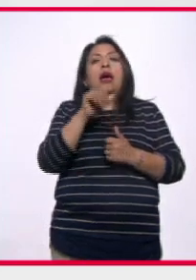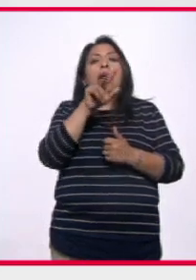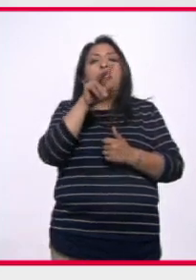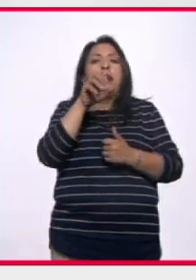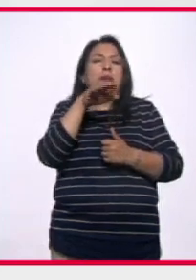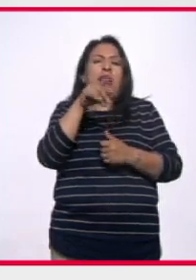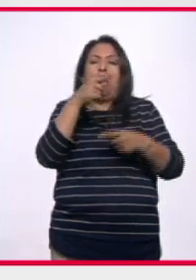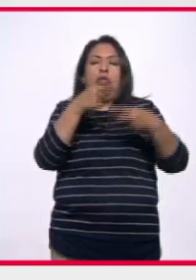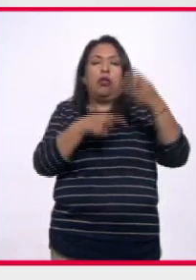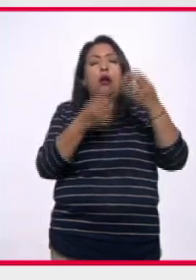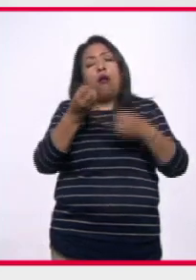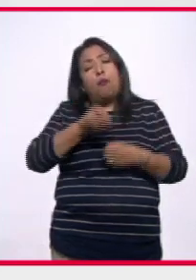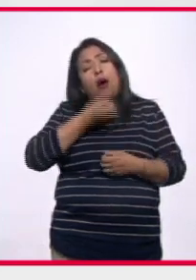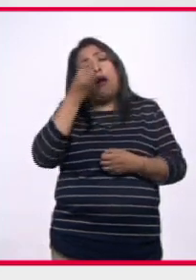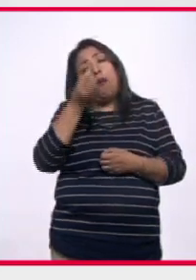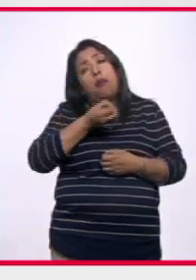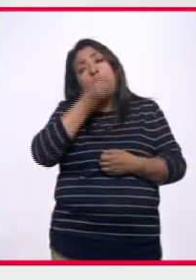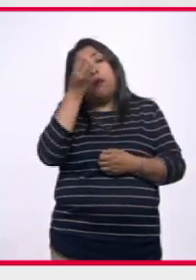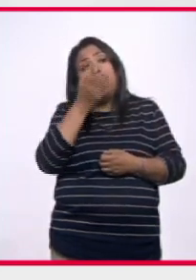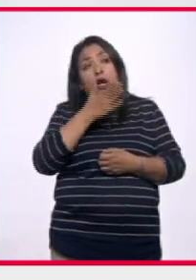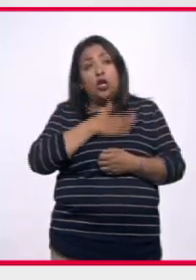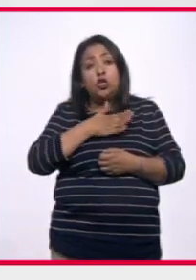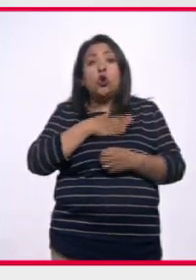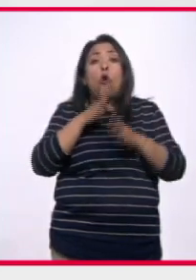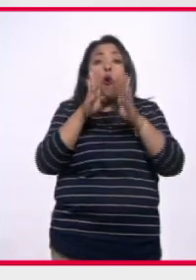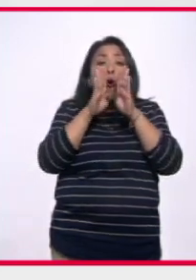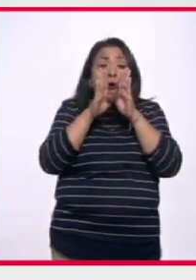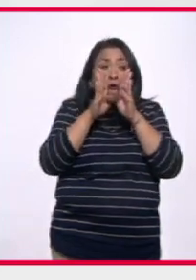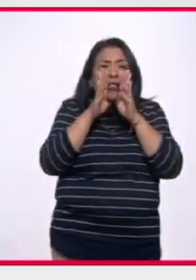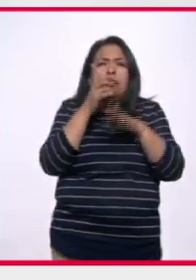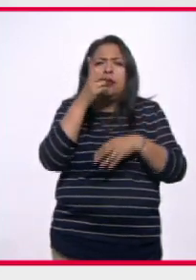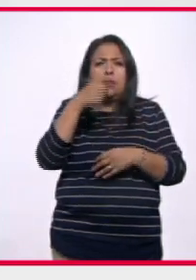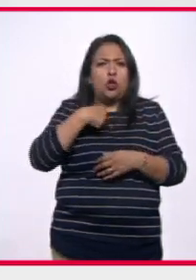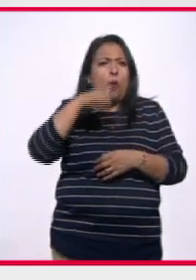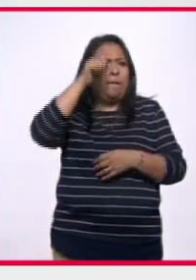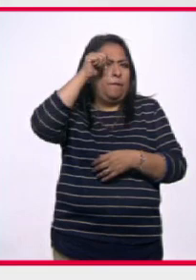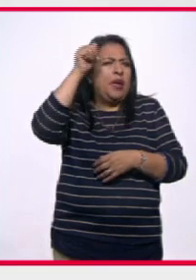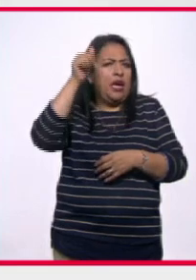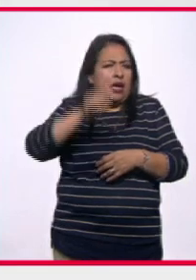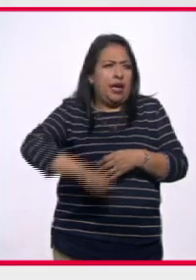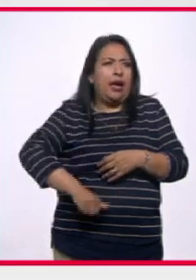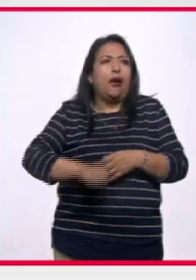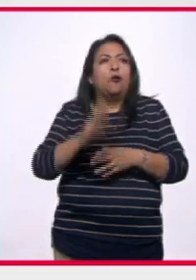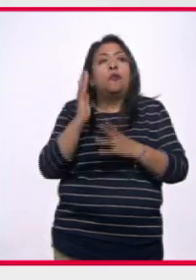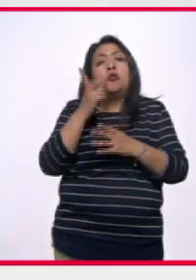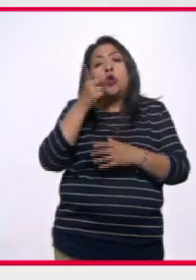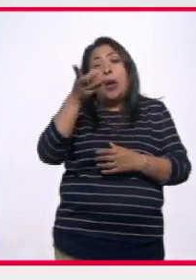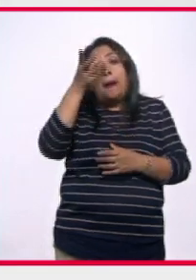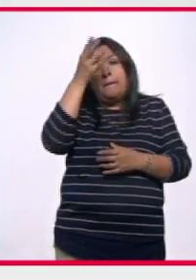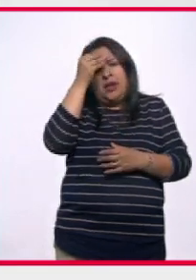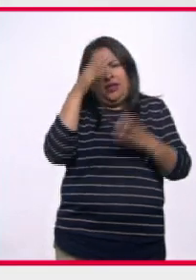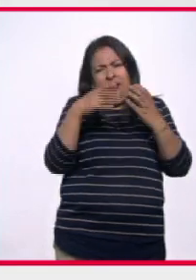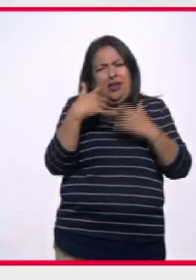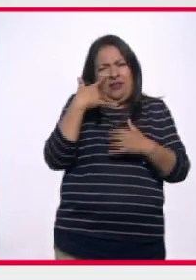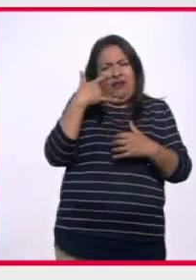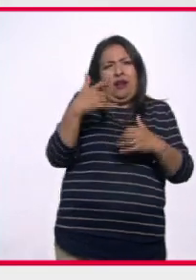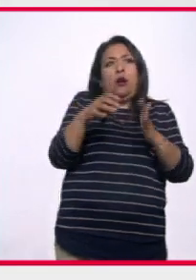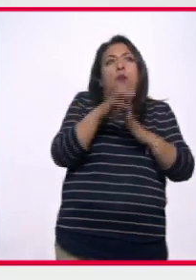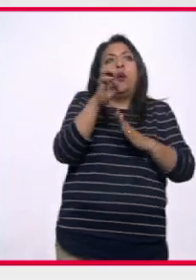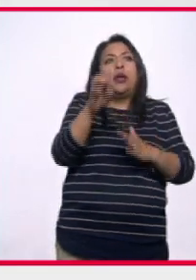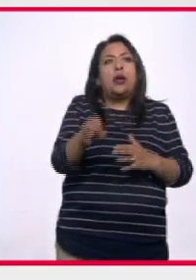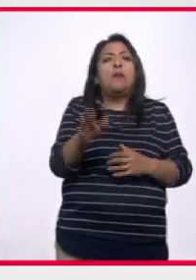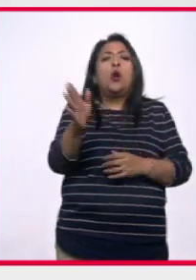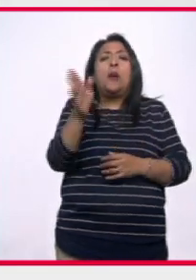etcétera etcétera yo me confesaba me decía mis pecados porque aprendió cosas rasgo pueblo